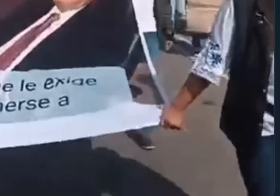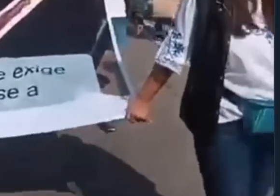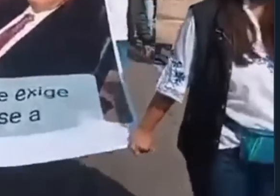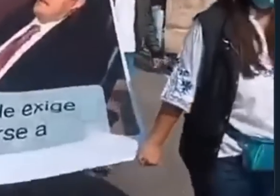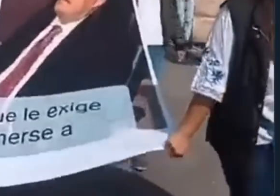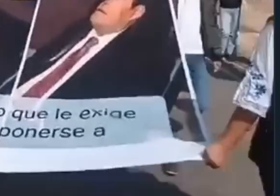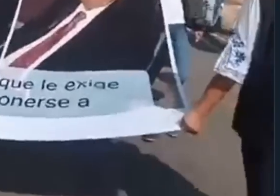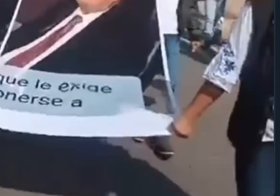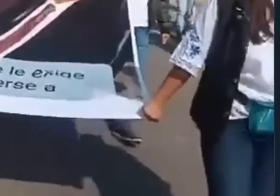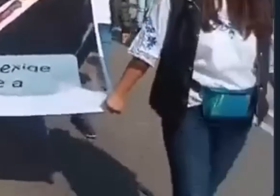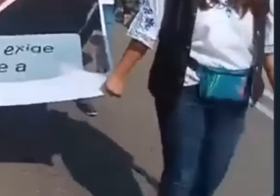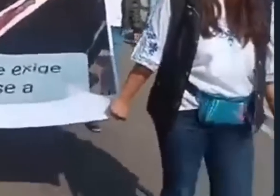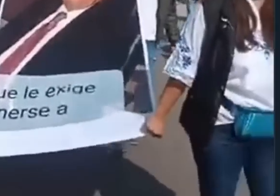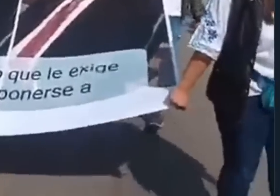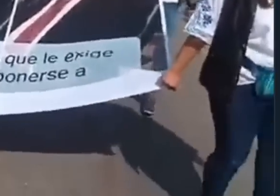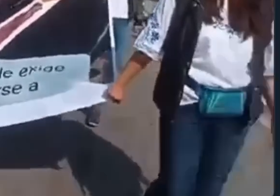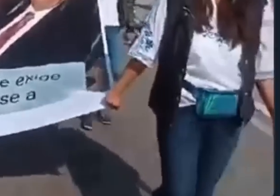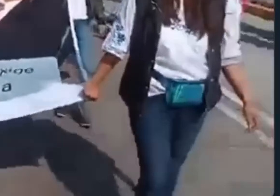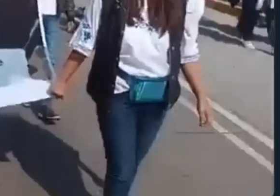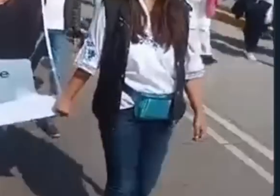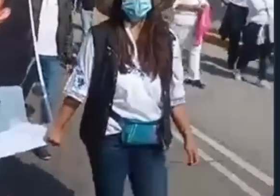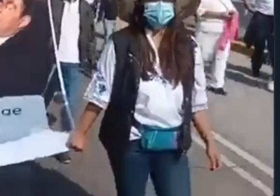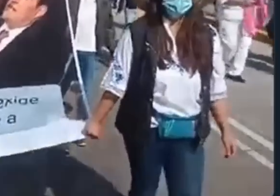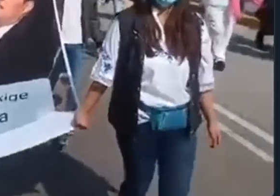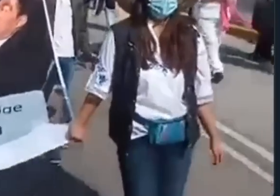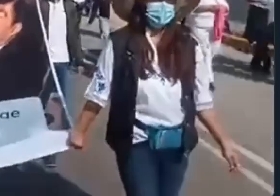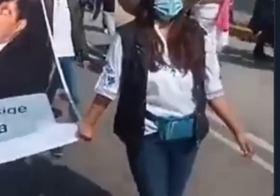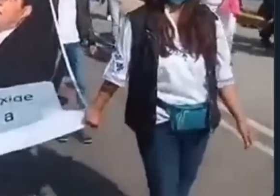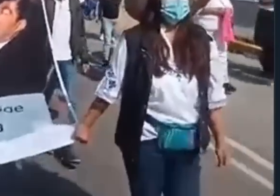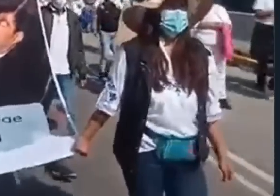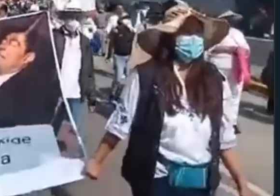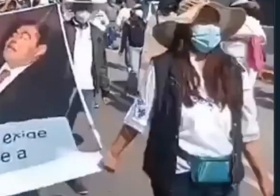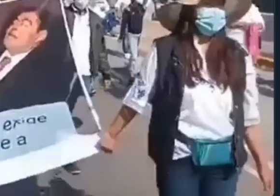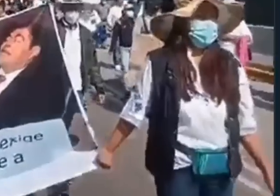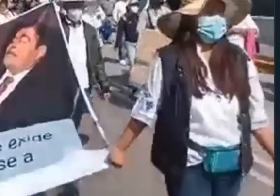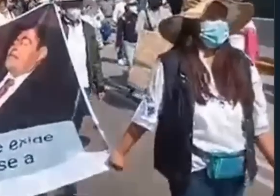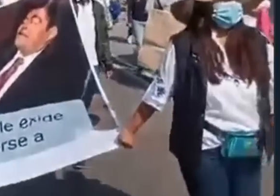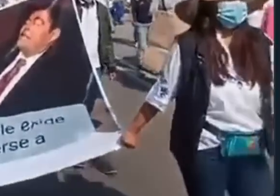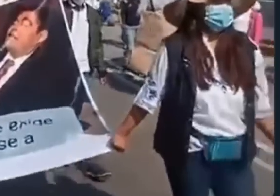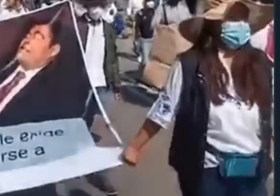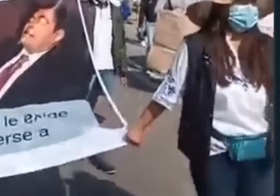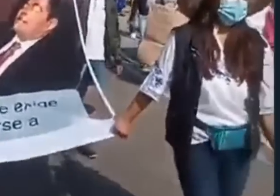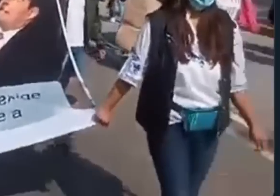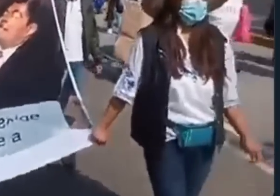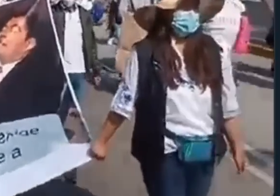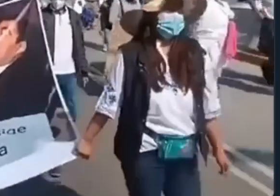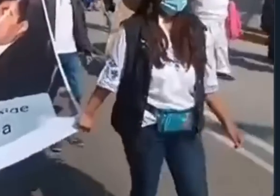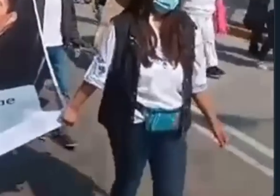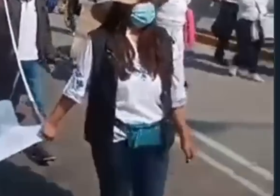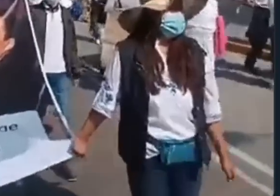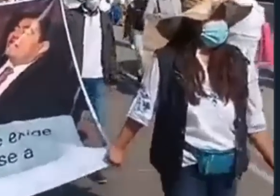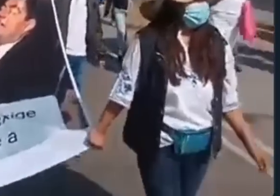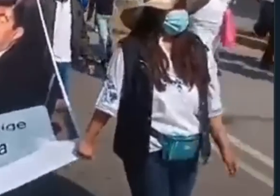en realidad las protestas se están realizando en días que no tienen actividades, como el día de hoy, sábado. Y mira, acá vemos el